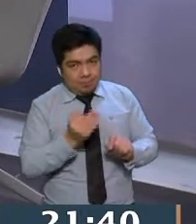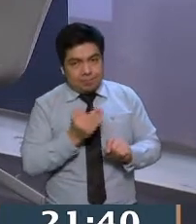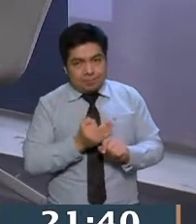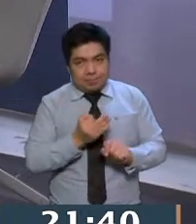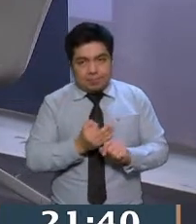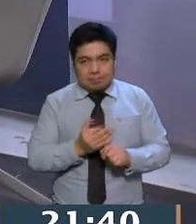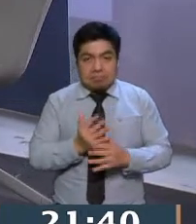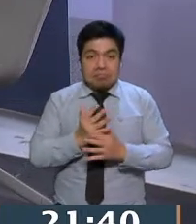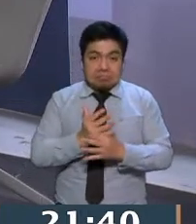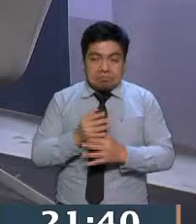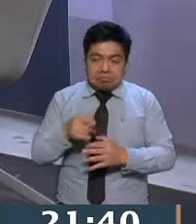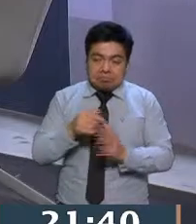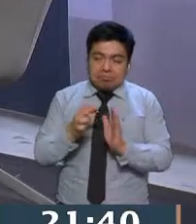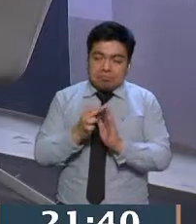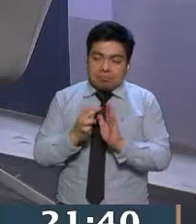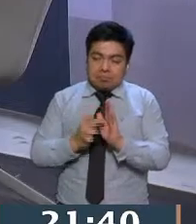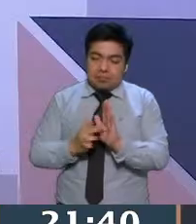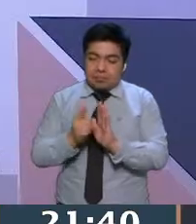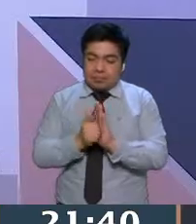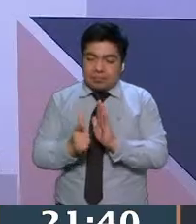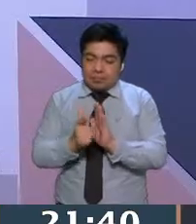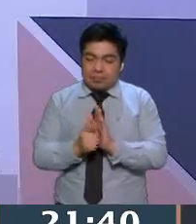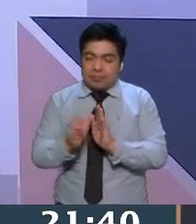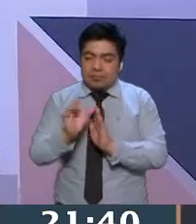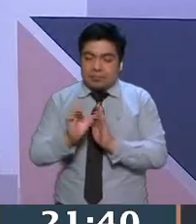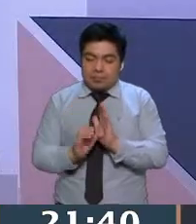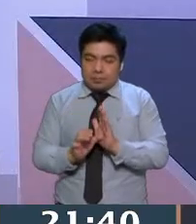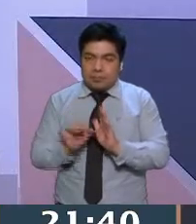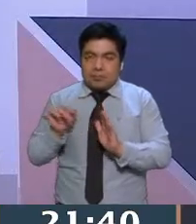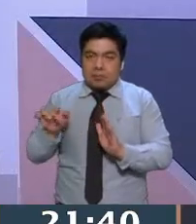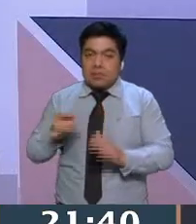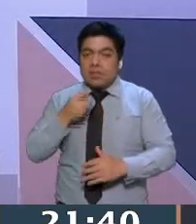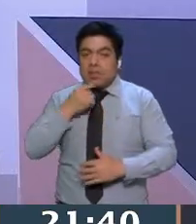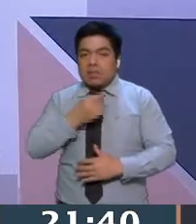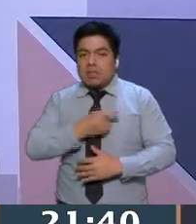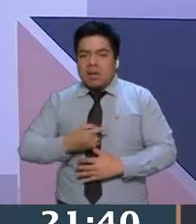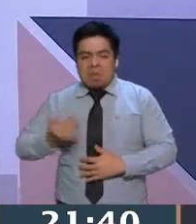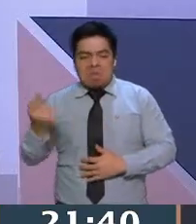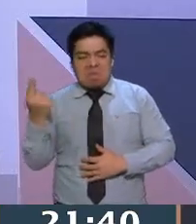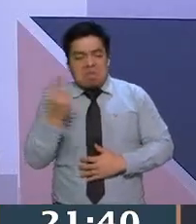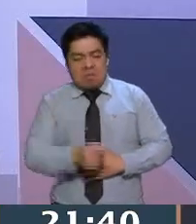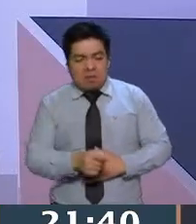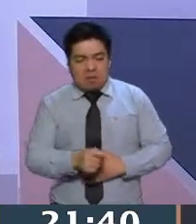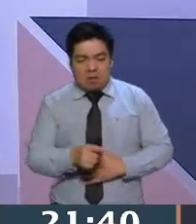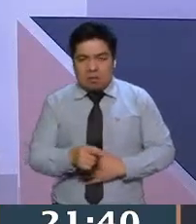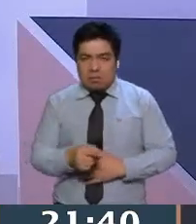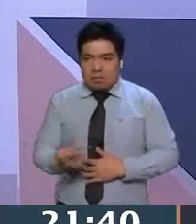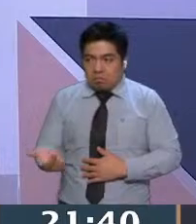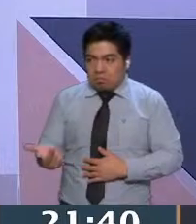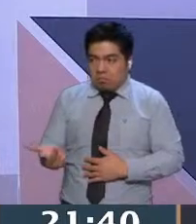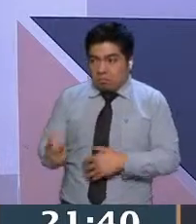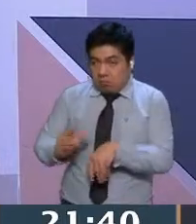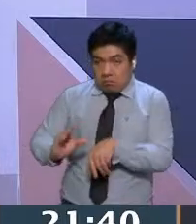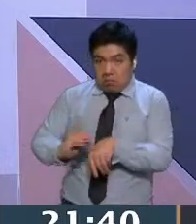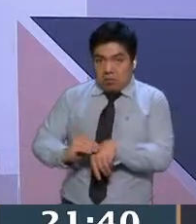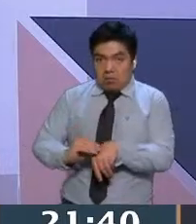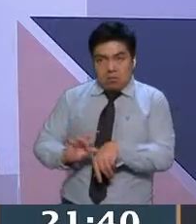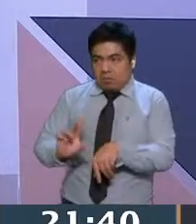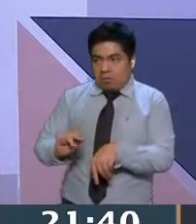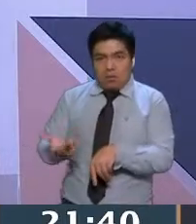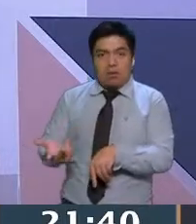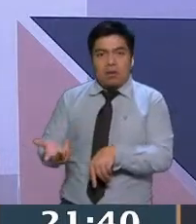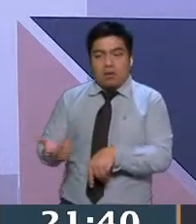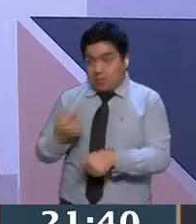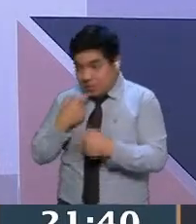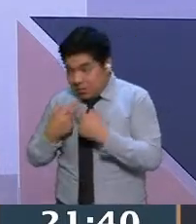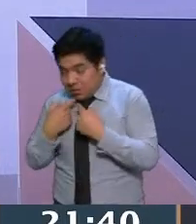de que al presentar estas reformas, al final quiere imponer López Obrador. Pues no lo dejen, negocien, parlen,